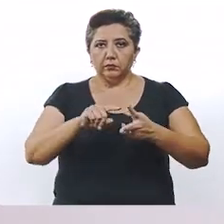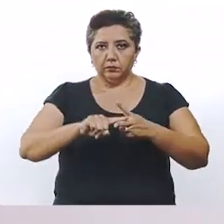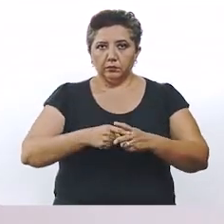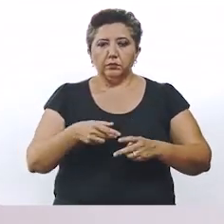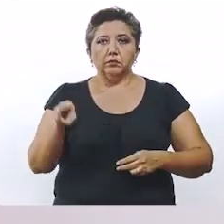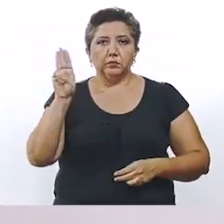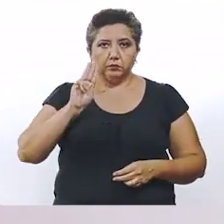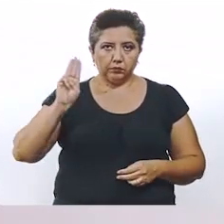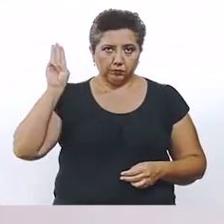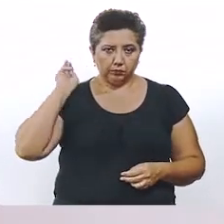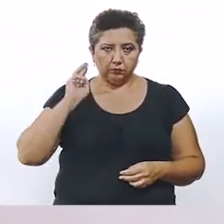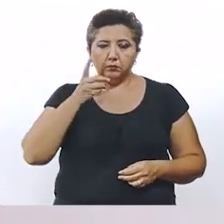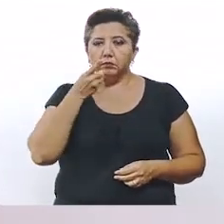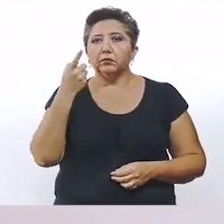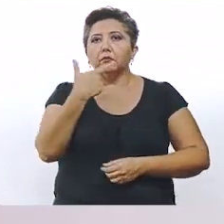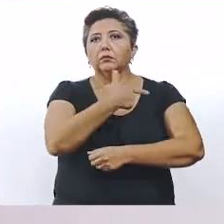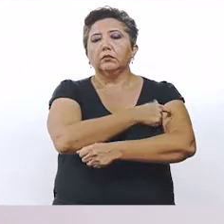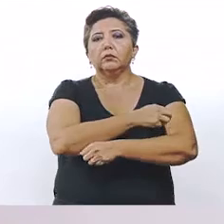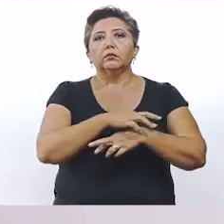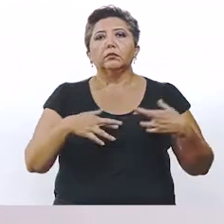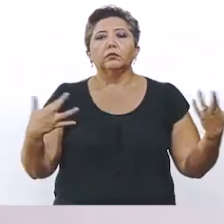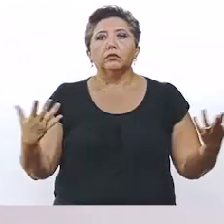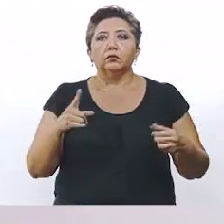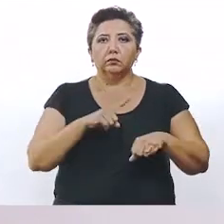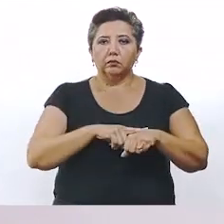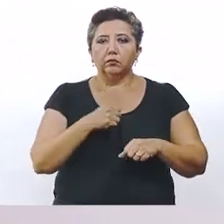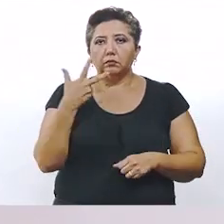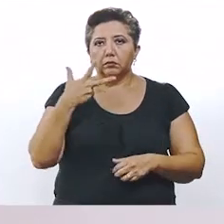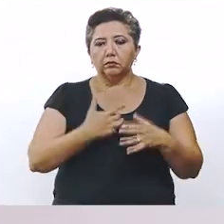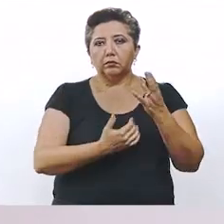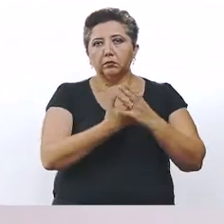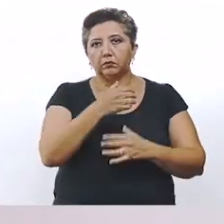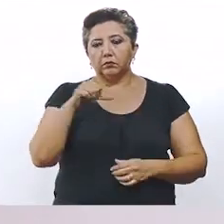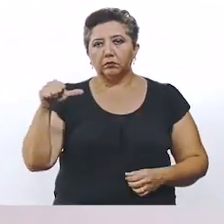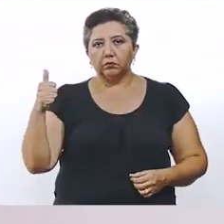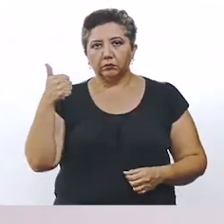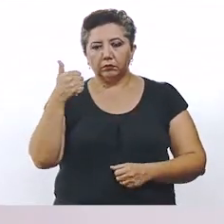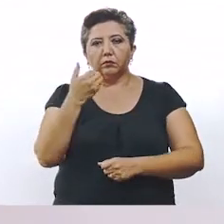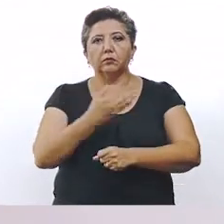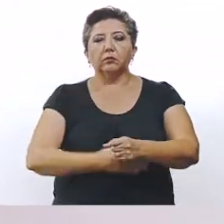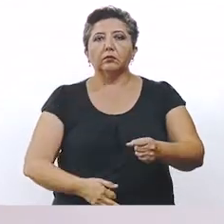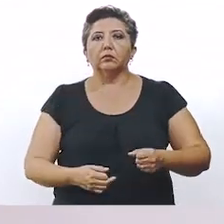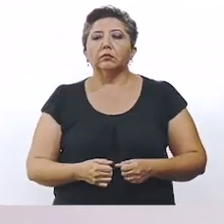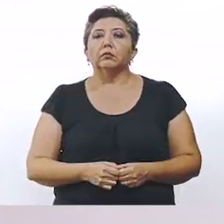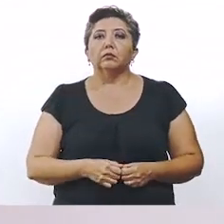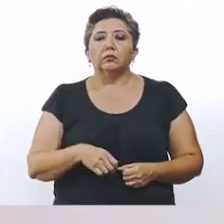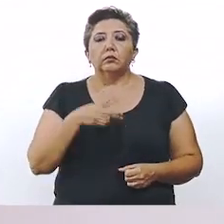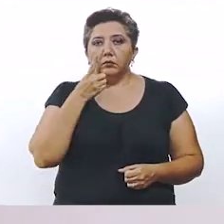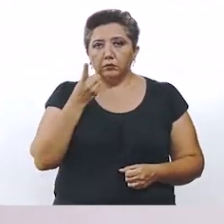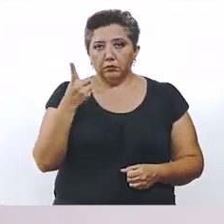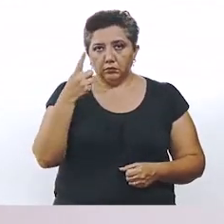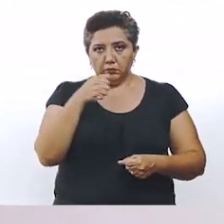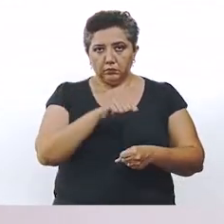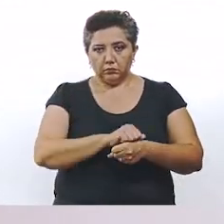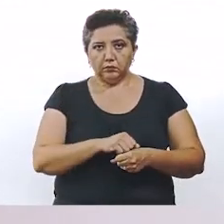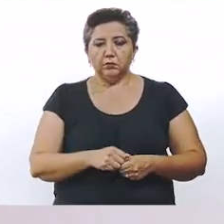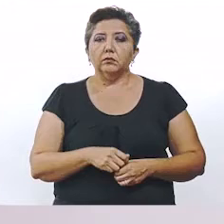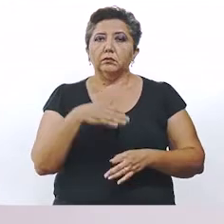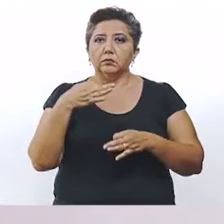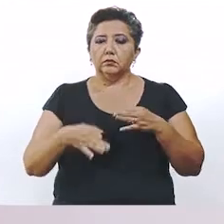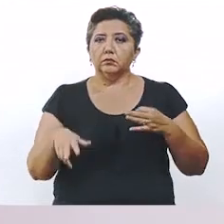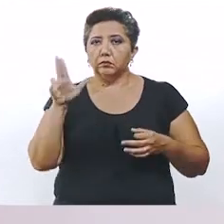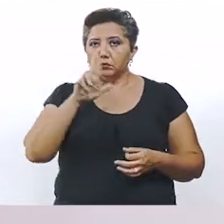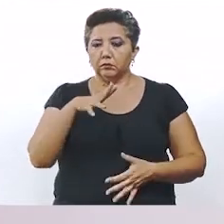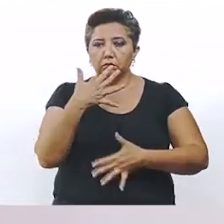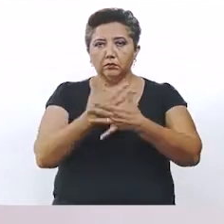el miércoles. La vacunación se lleva a cabo en un horario de 8 de la mañana a 6 de la tarde y tardará una semana. Concluirá